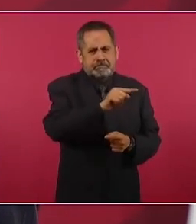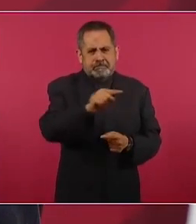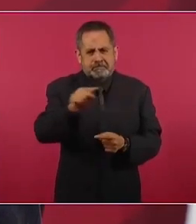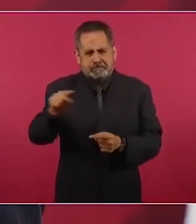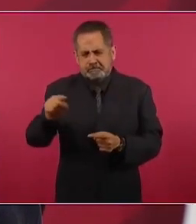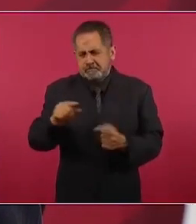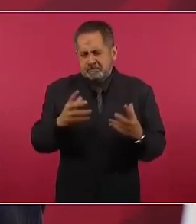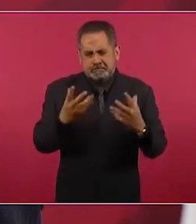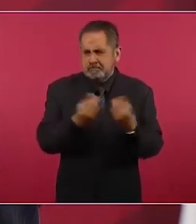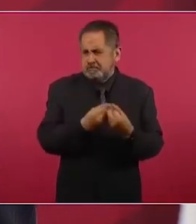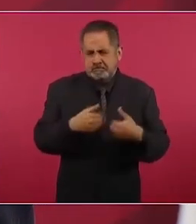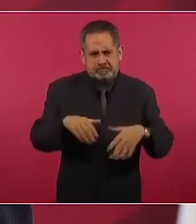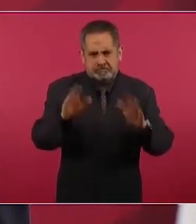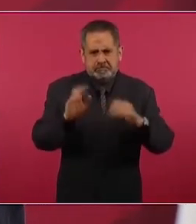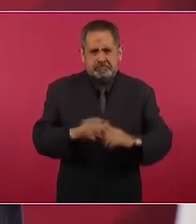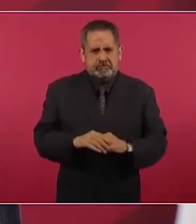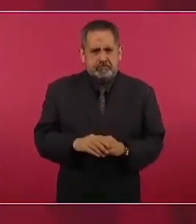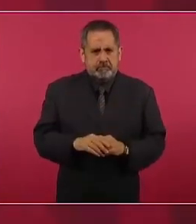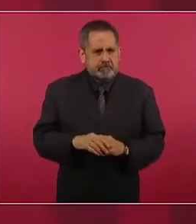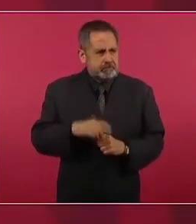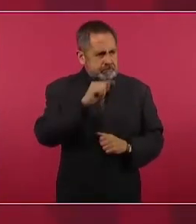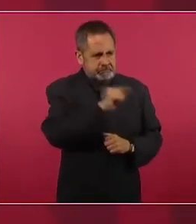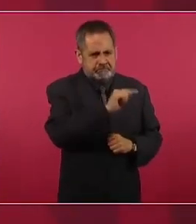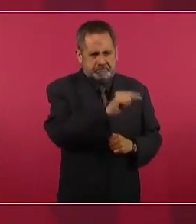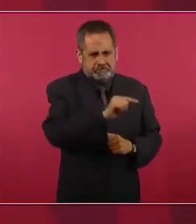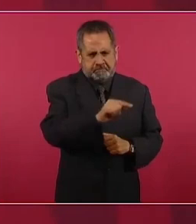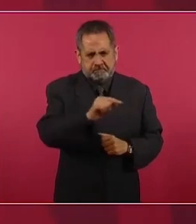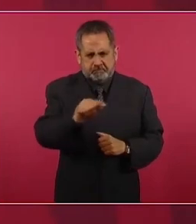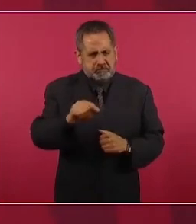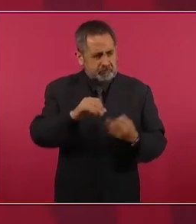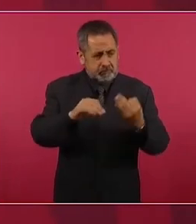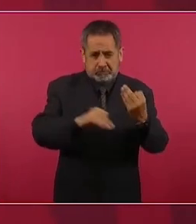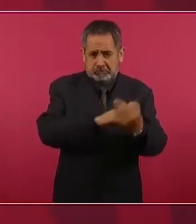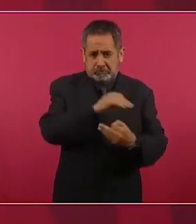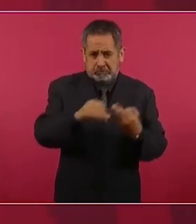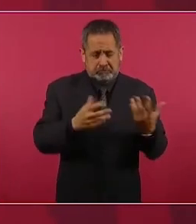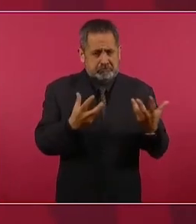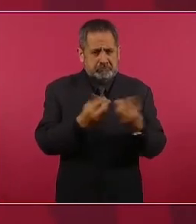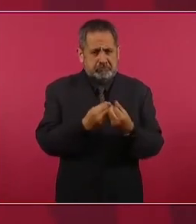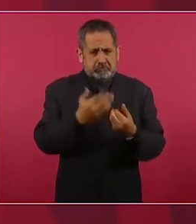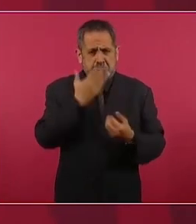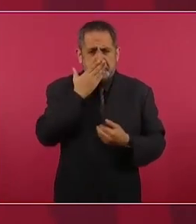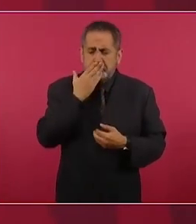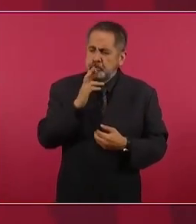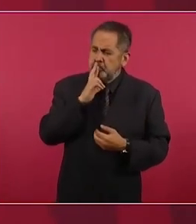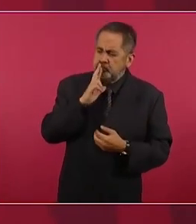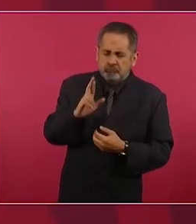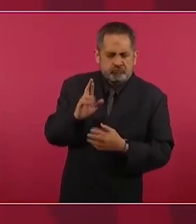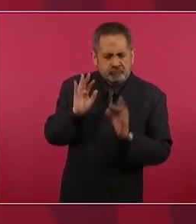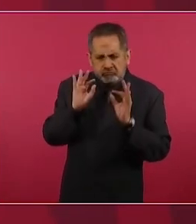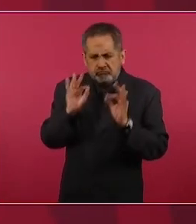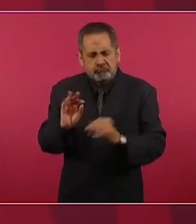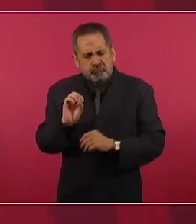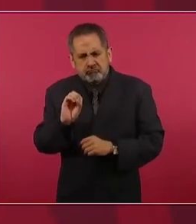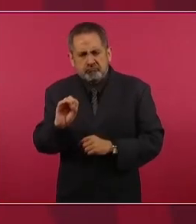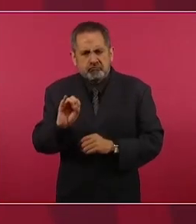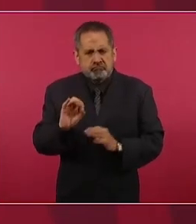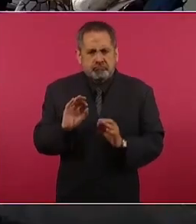y en todos los casos se dio una respuesta.